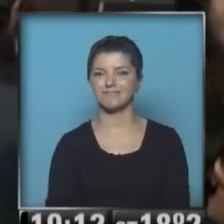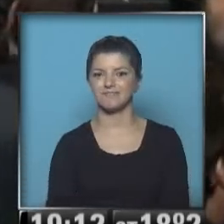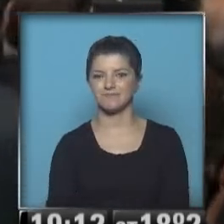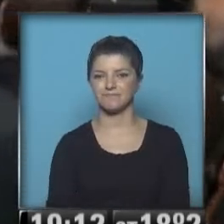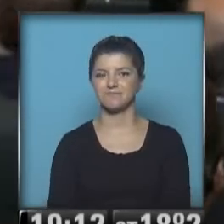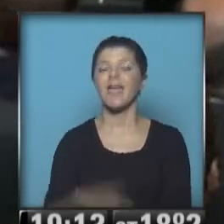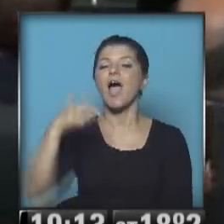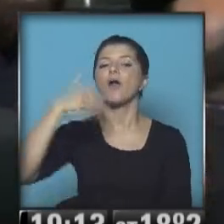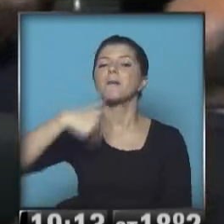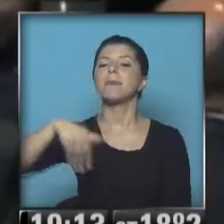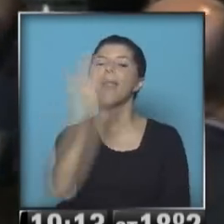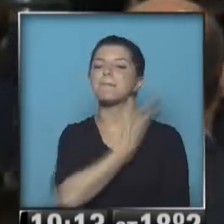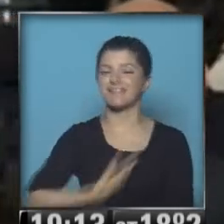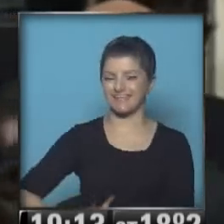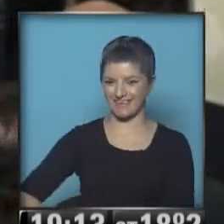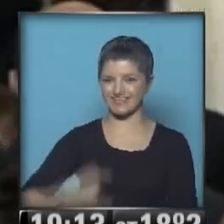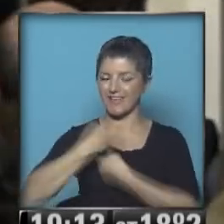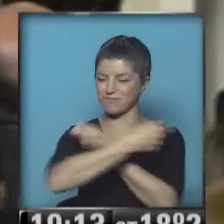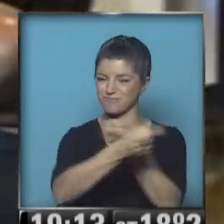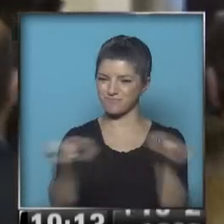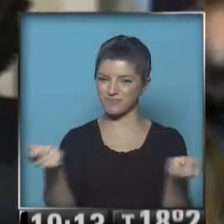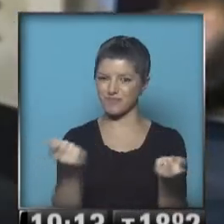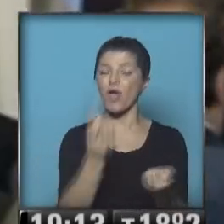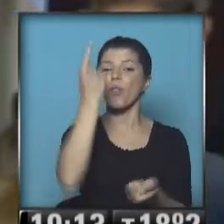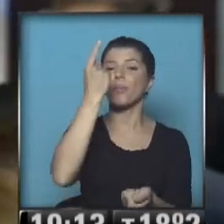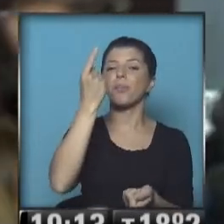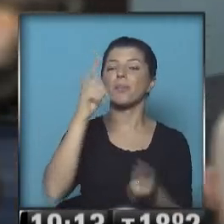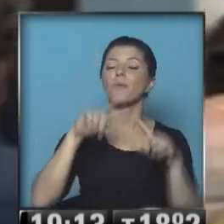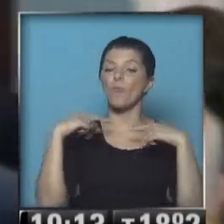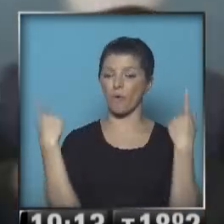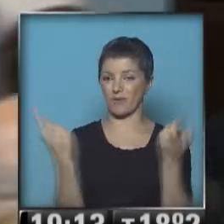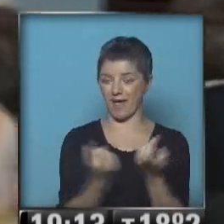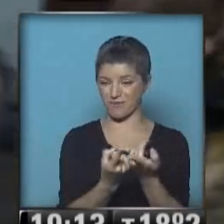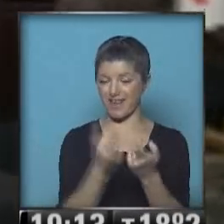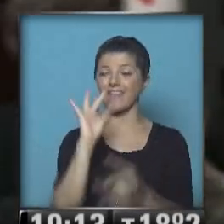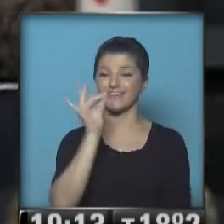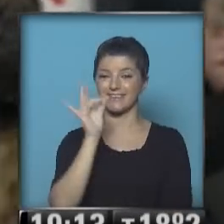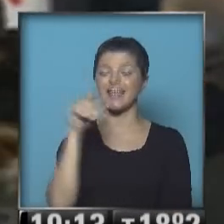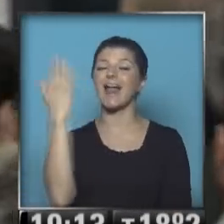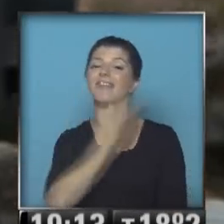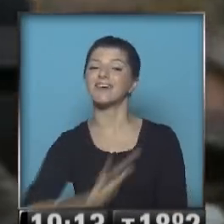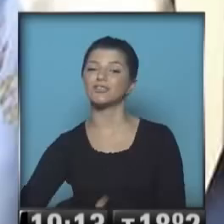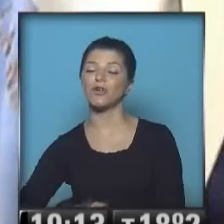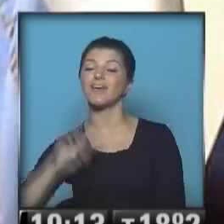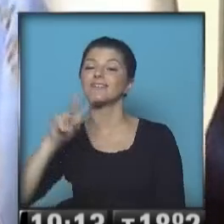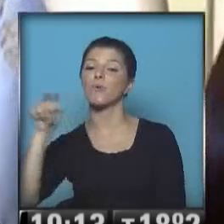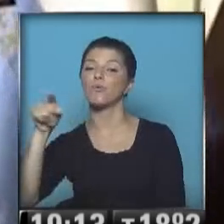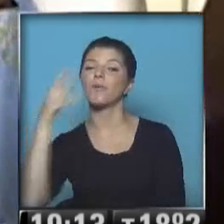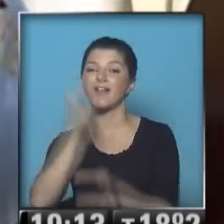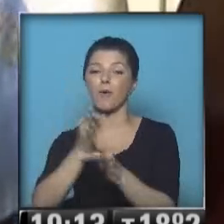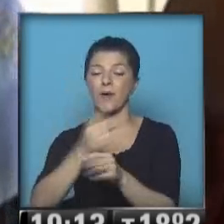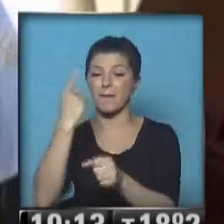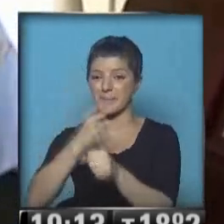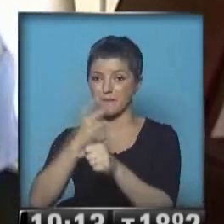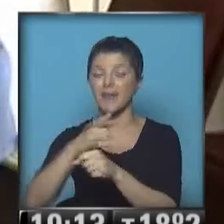la presidenta hace entrega simbólica entonces de un aula digital móvil a la vicedirectora de la Escuela Primaria número 22, Fray Luis Beltrán, del